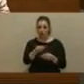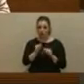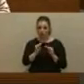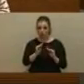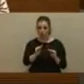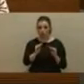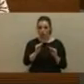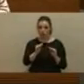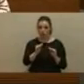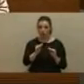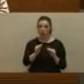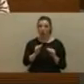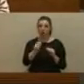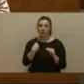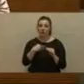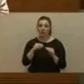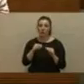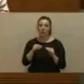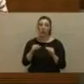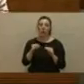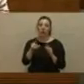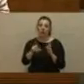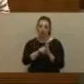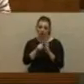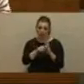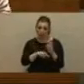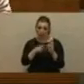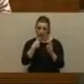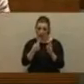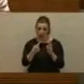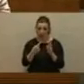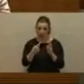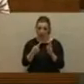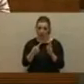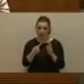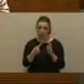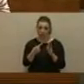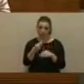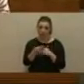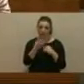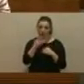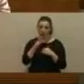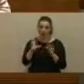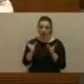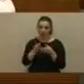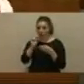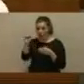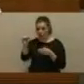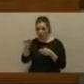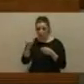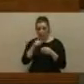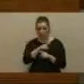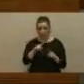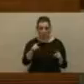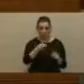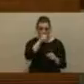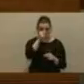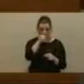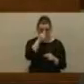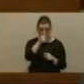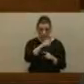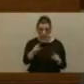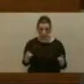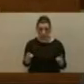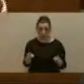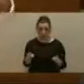dentro de los límites que establece la propia ley no la propiciaron ni los comunistas, ni los socialistas y los demás. Bueno,